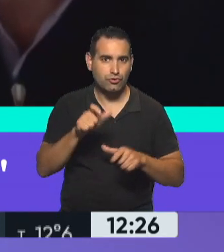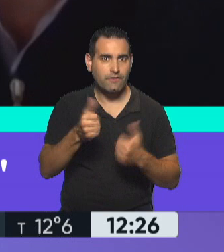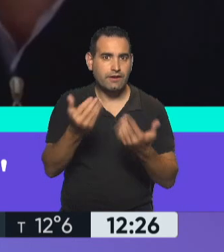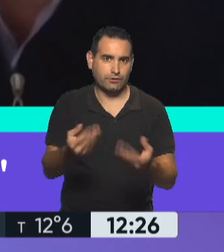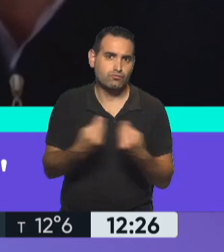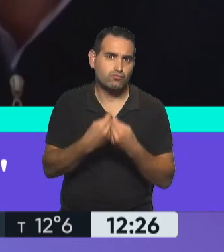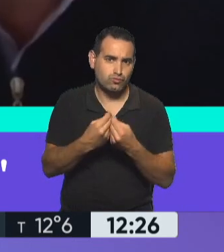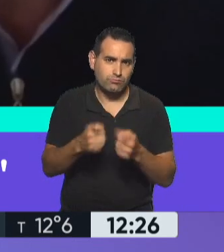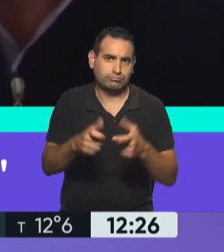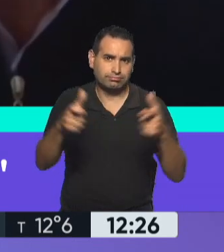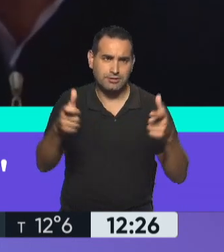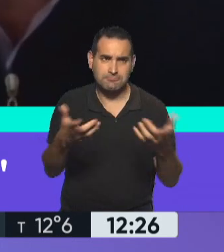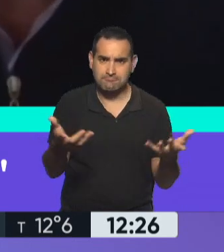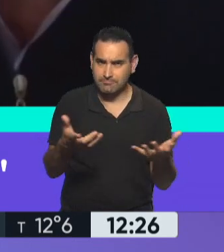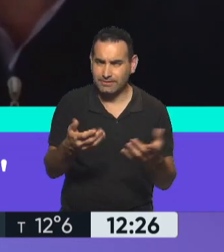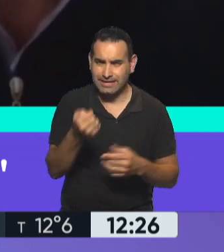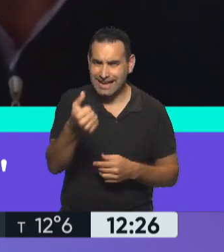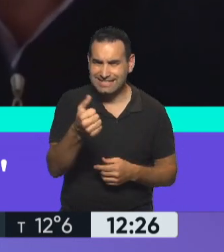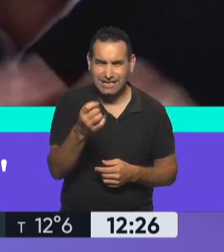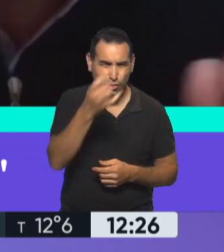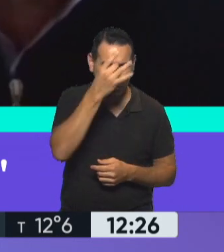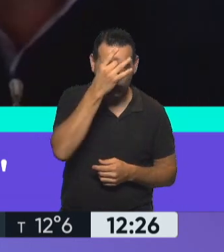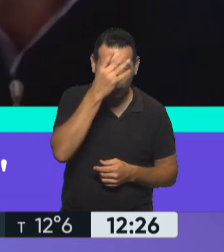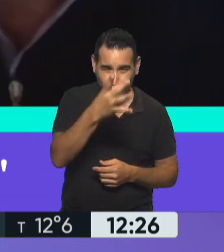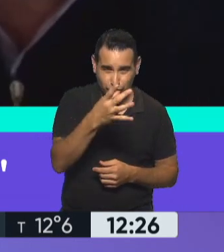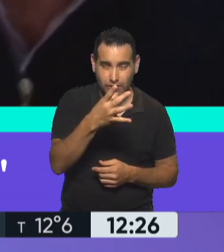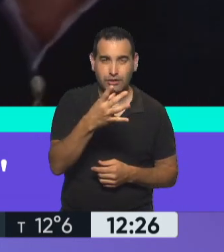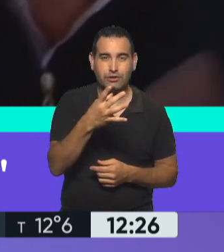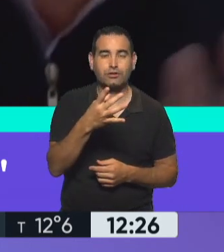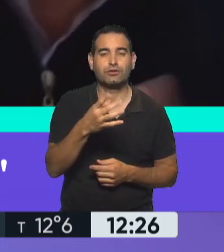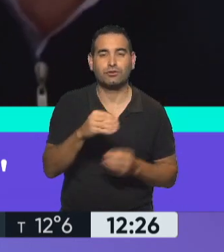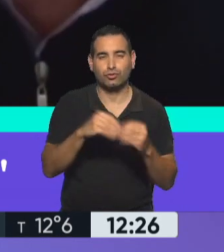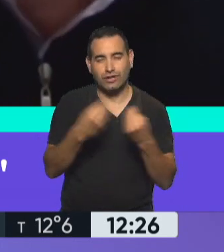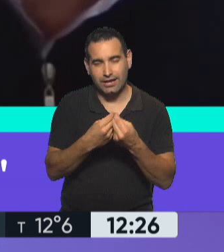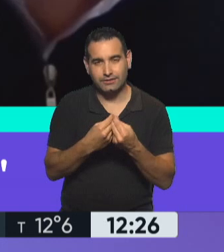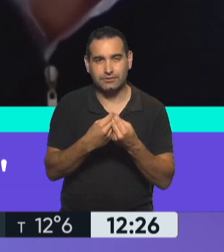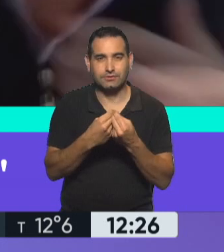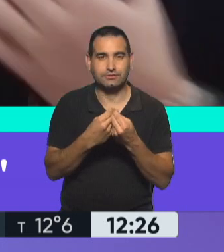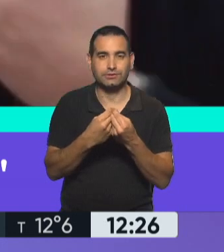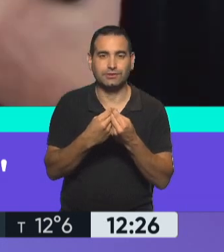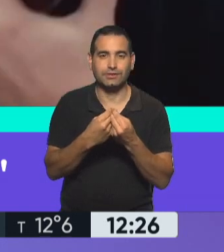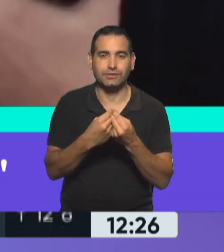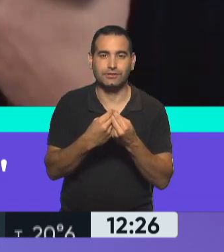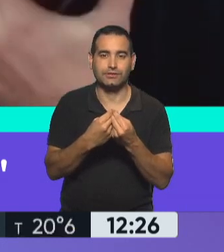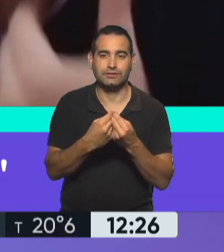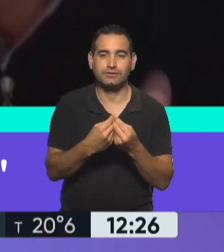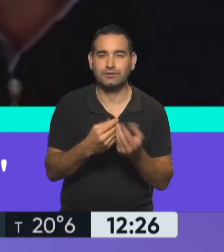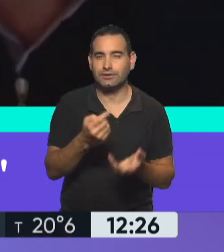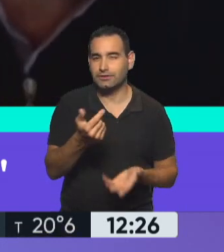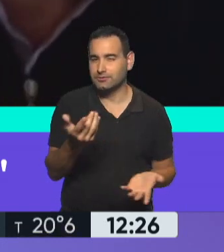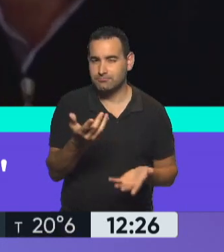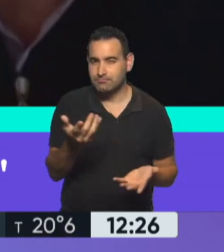ver beneficiadas. Estamos hablando de casi 12 en total, ¿no? Incorporando o sumando lo ya existente, estamos hablando